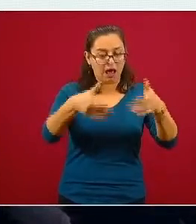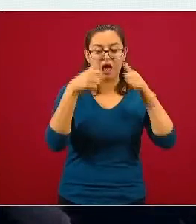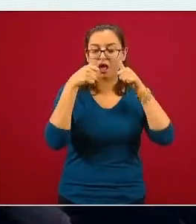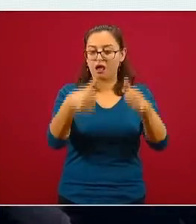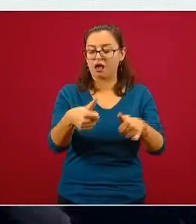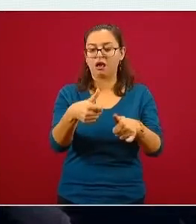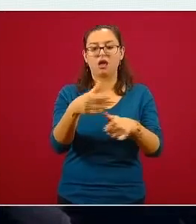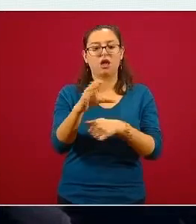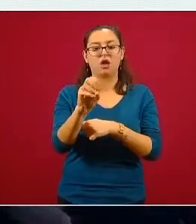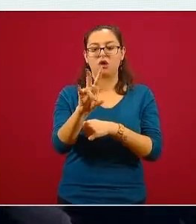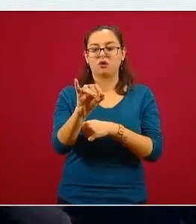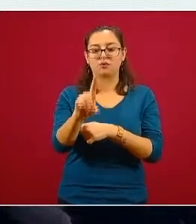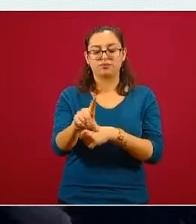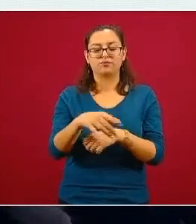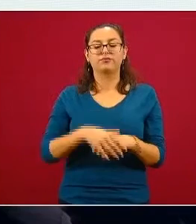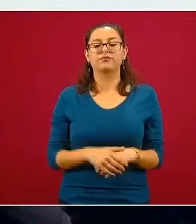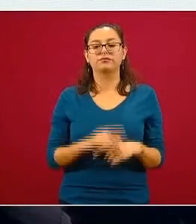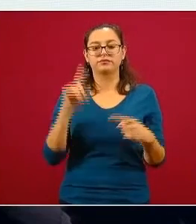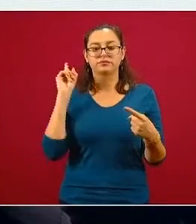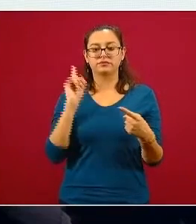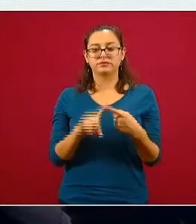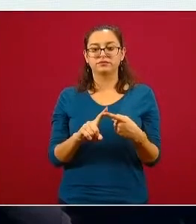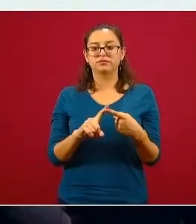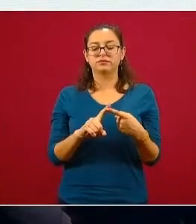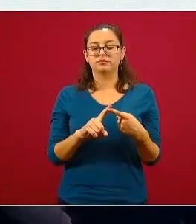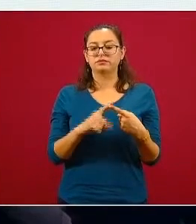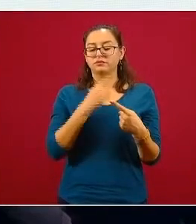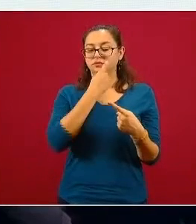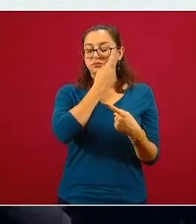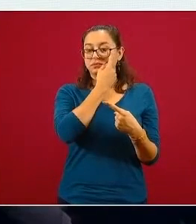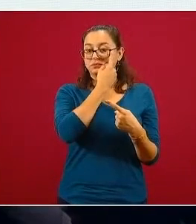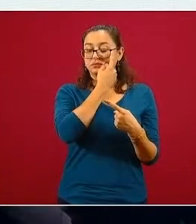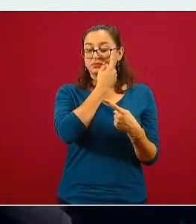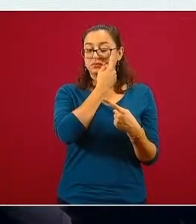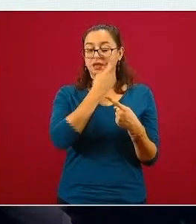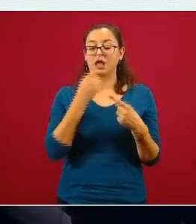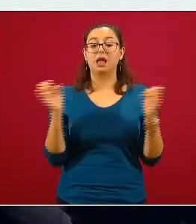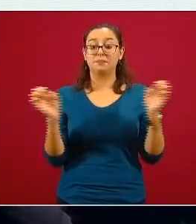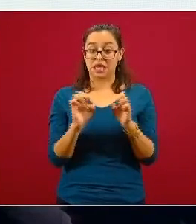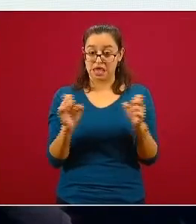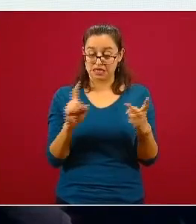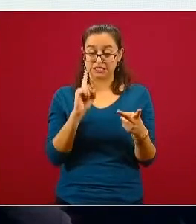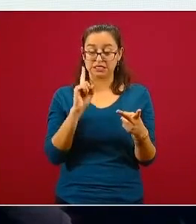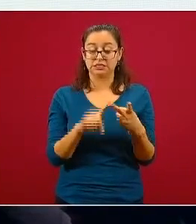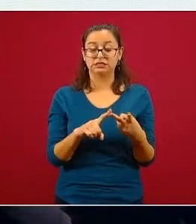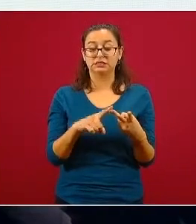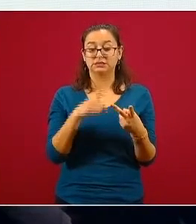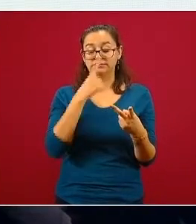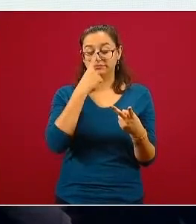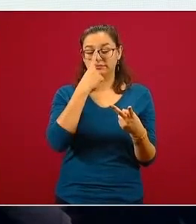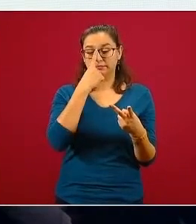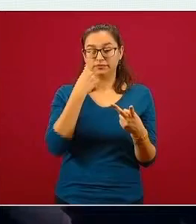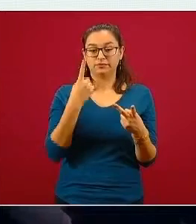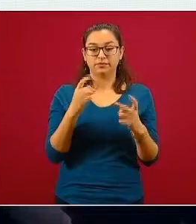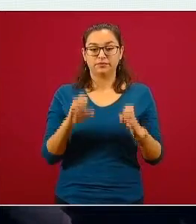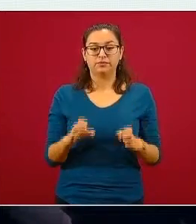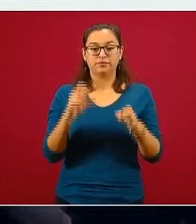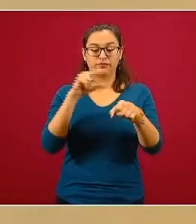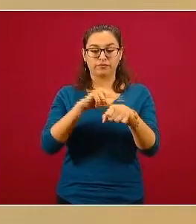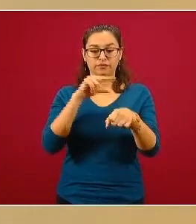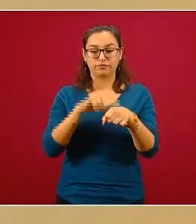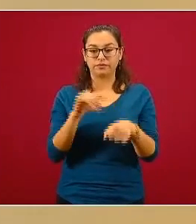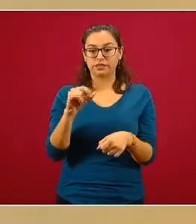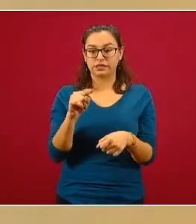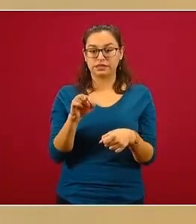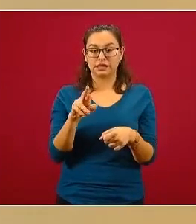COVID y estas fueron el área de reconversión en urgencias, un edificio de medicina